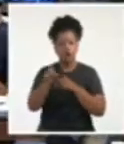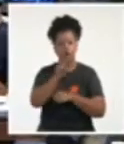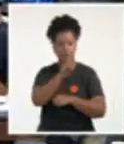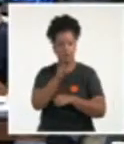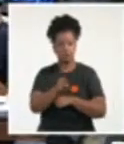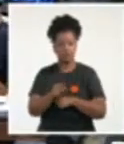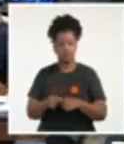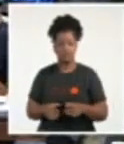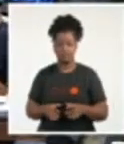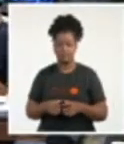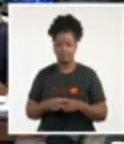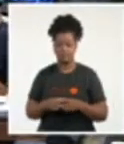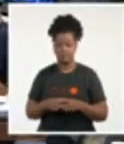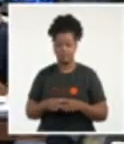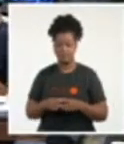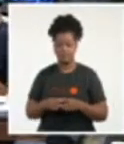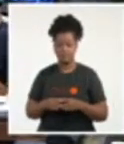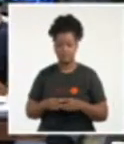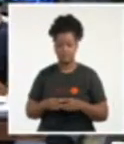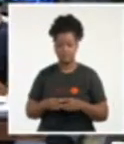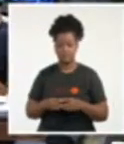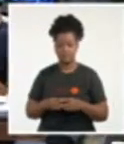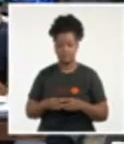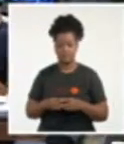la palabra la compañera Alina Pereira.